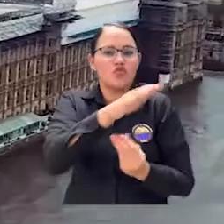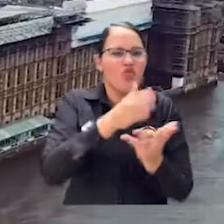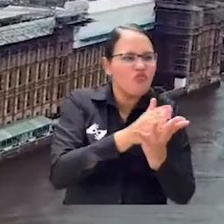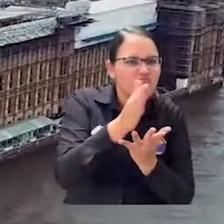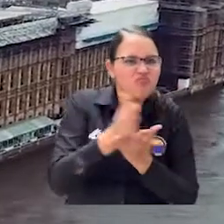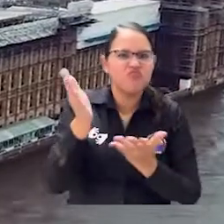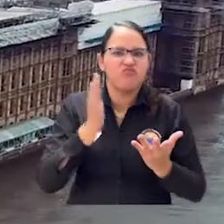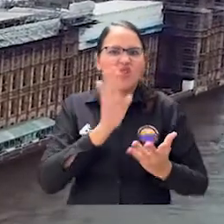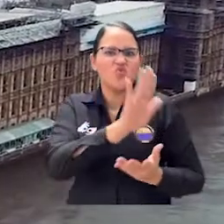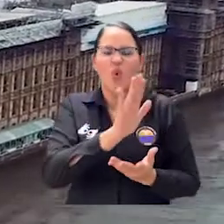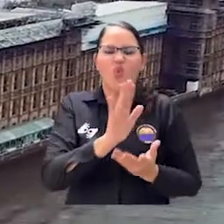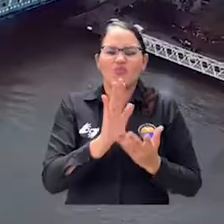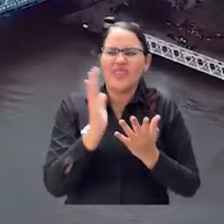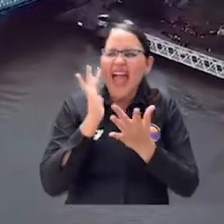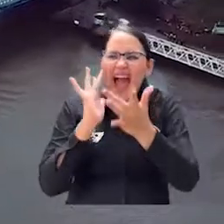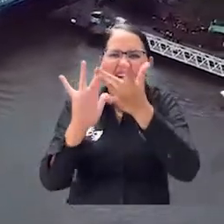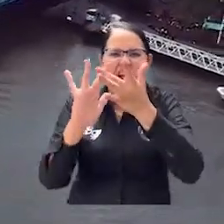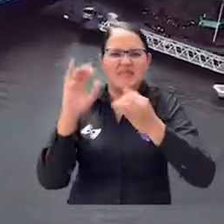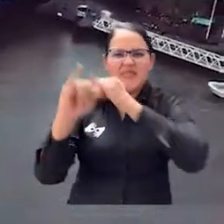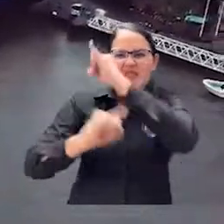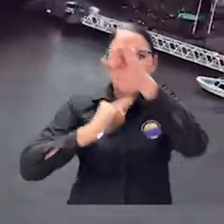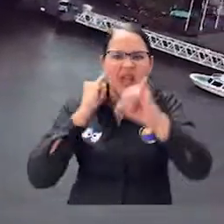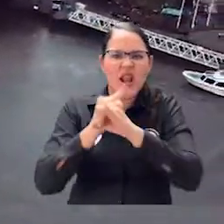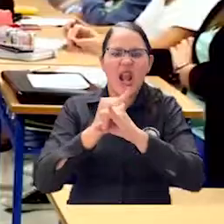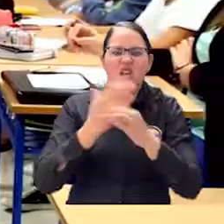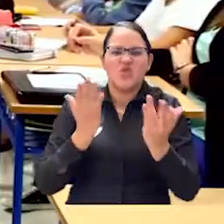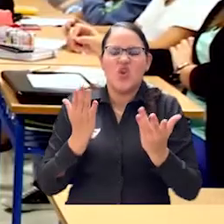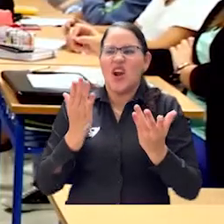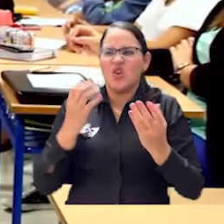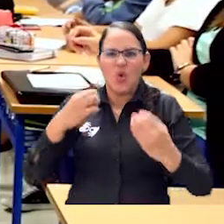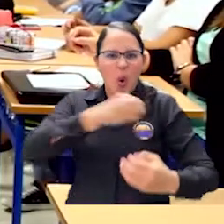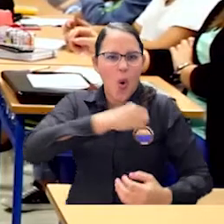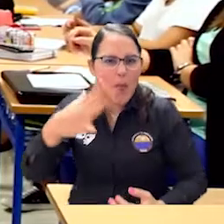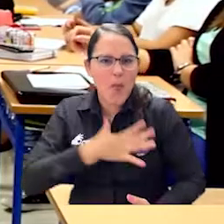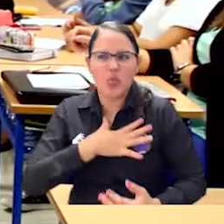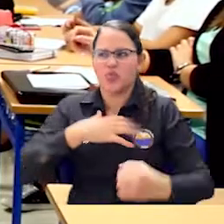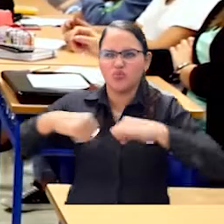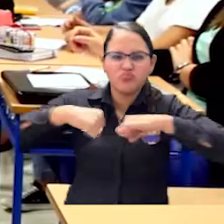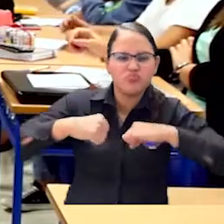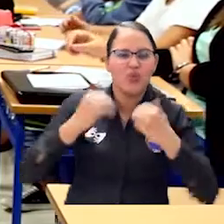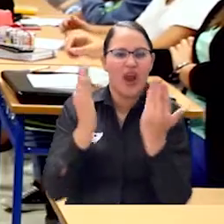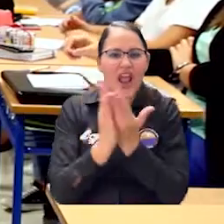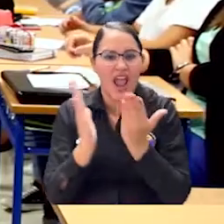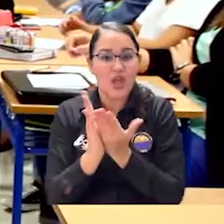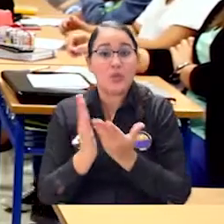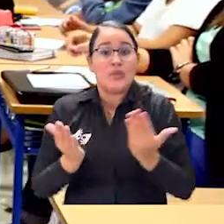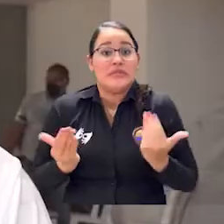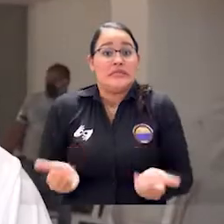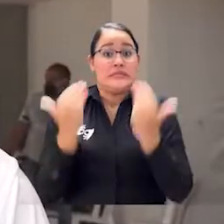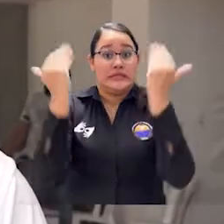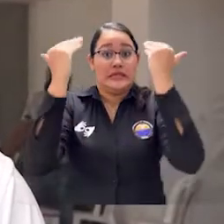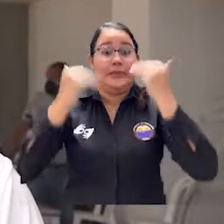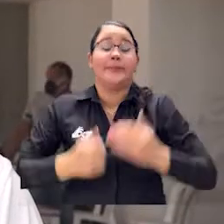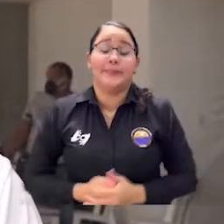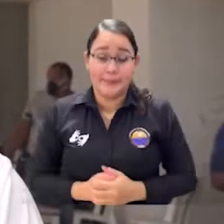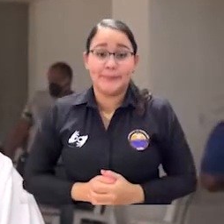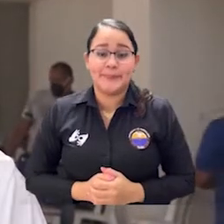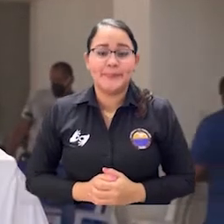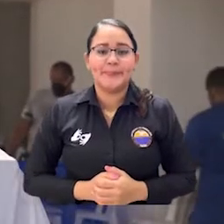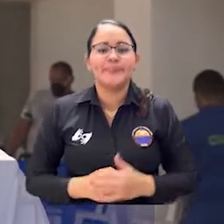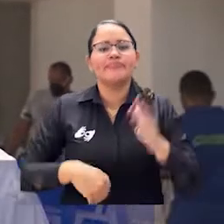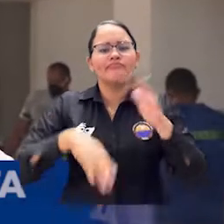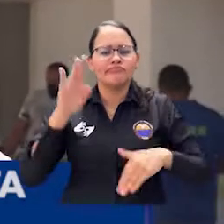cooperación académica y profesional en el exterior y el diseño de currículos en el contexto internacional. En